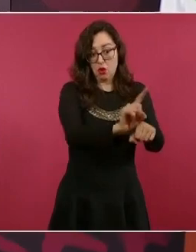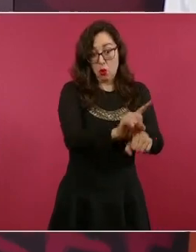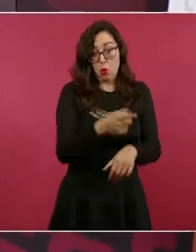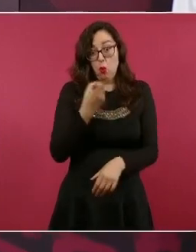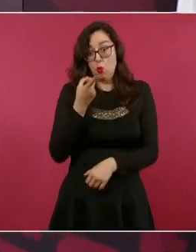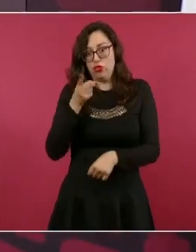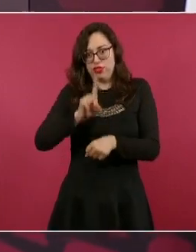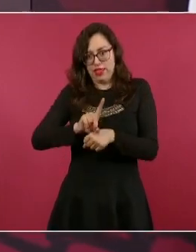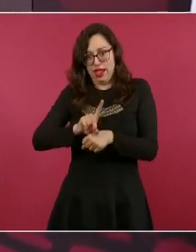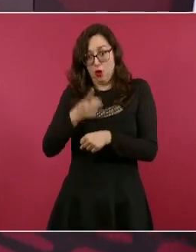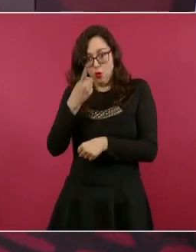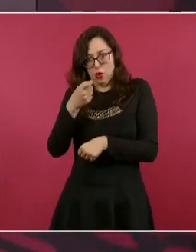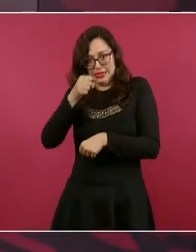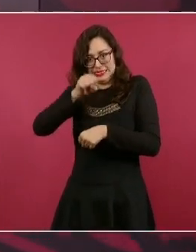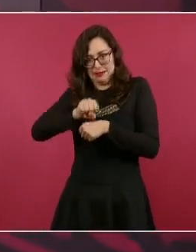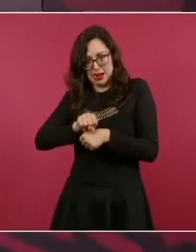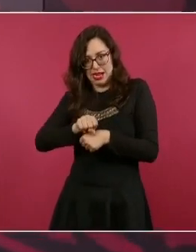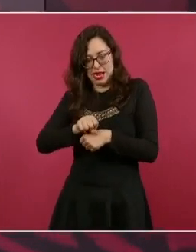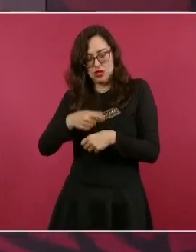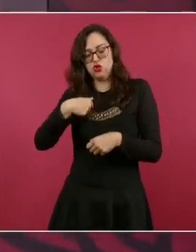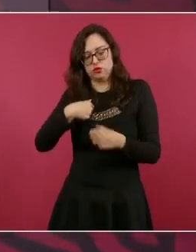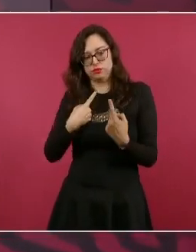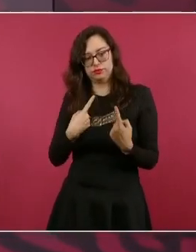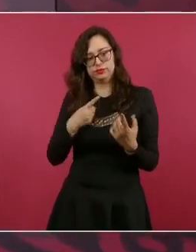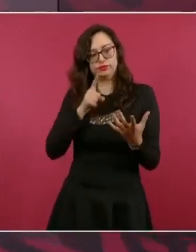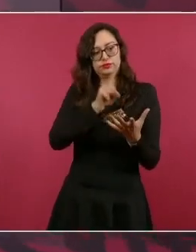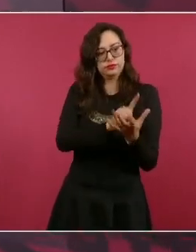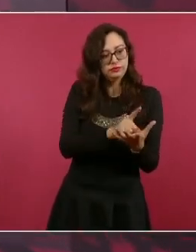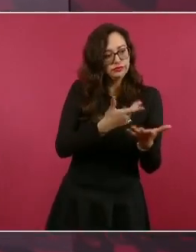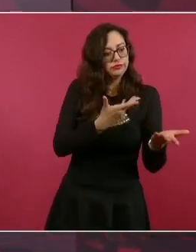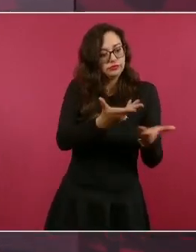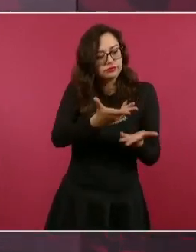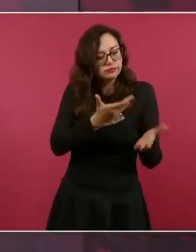en el terreno, en el campo,